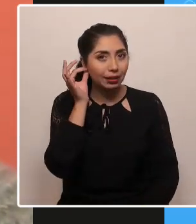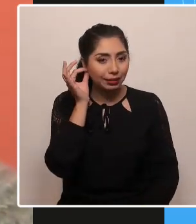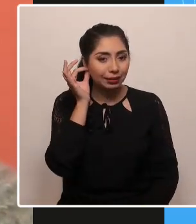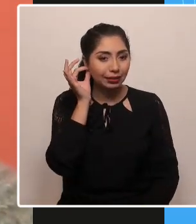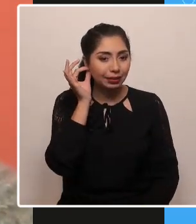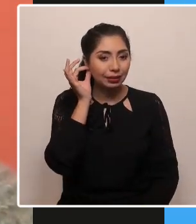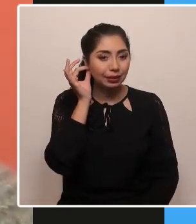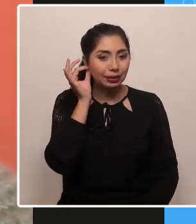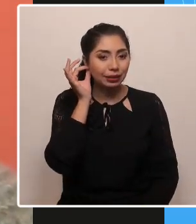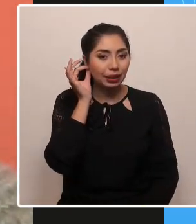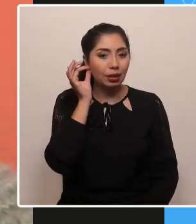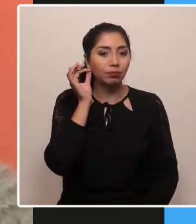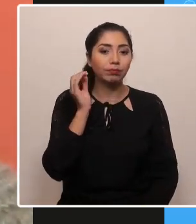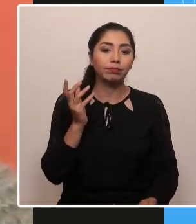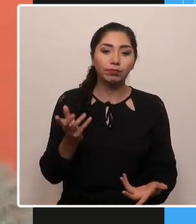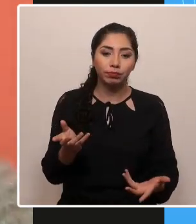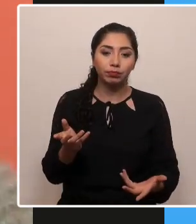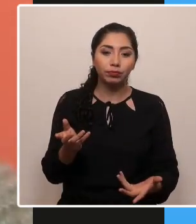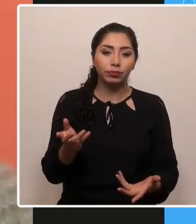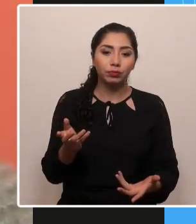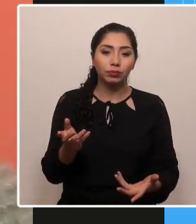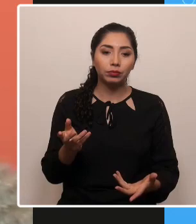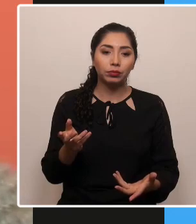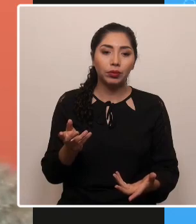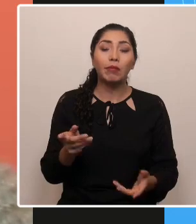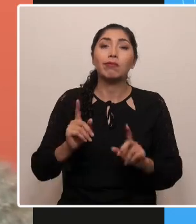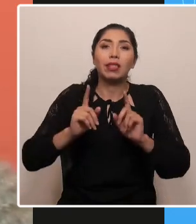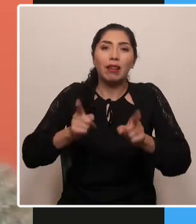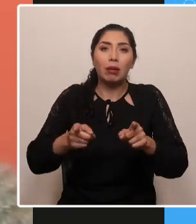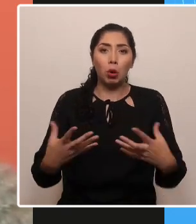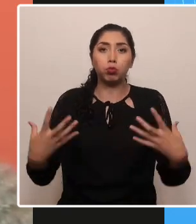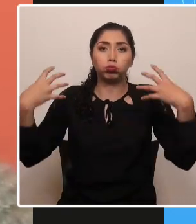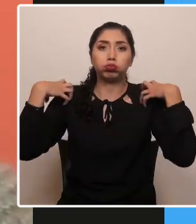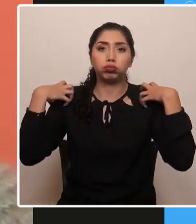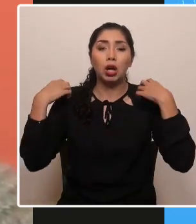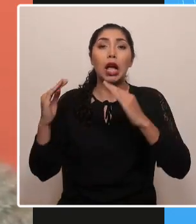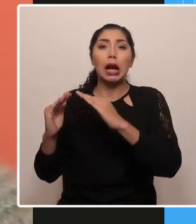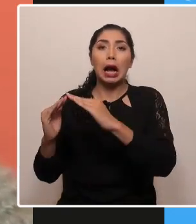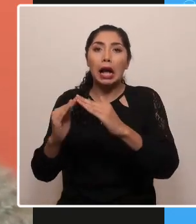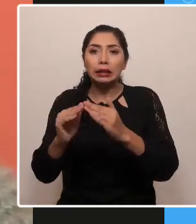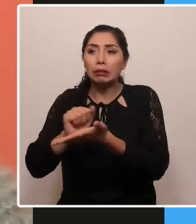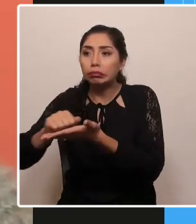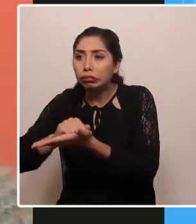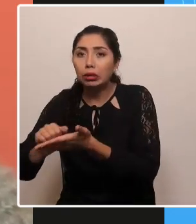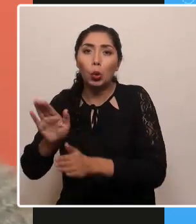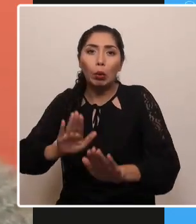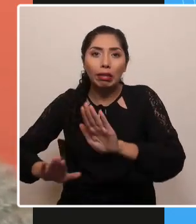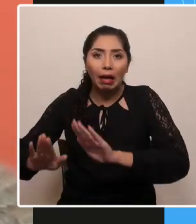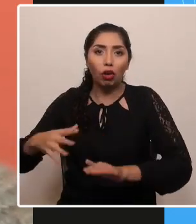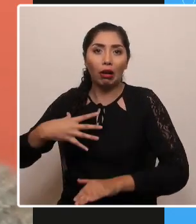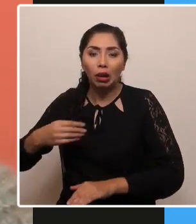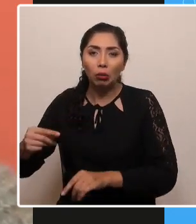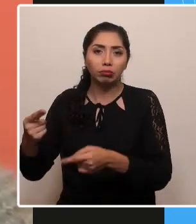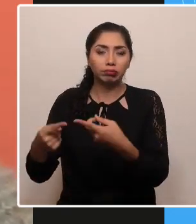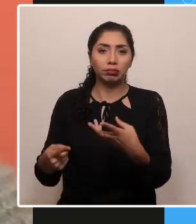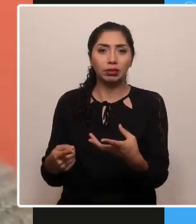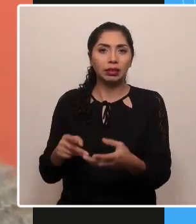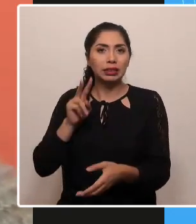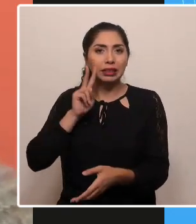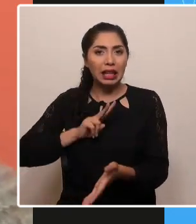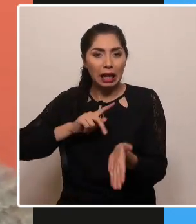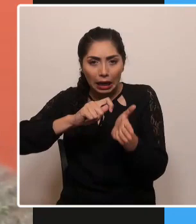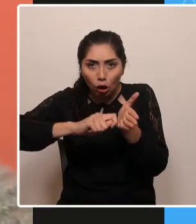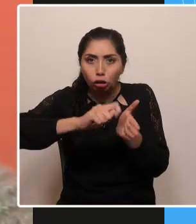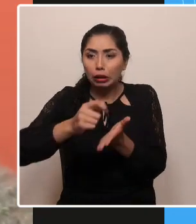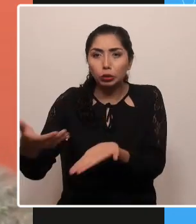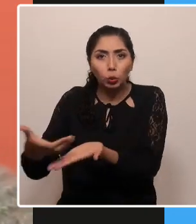manera forzosa a realizar el trabajo doméstico y el de cuidados sin que sea reconocido, valorizado ni